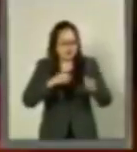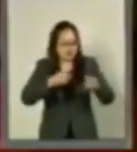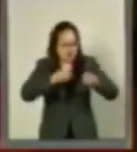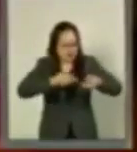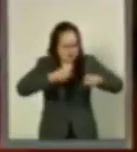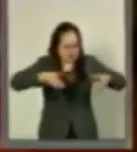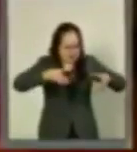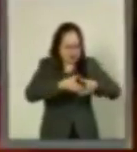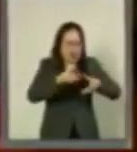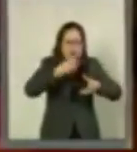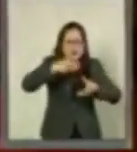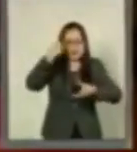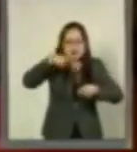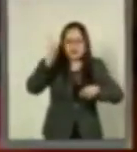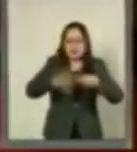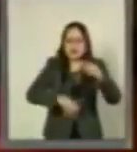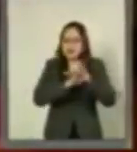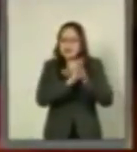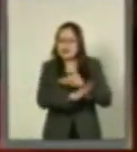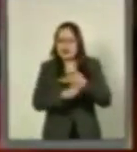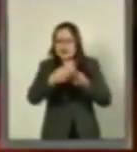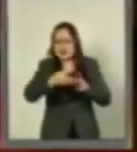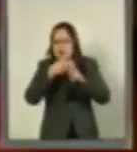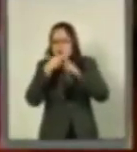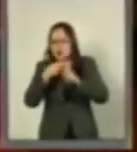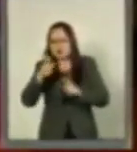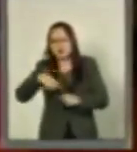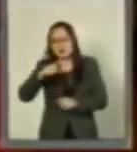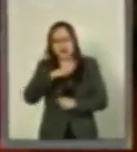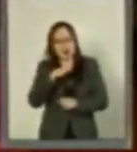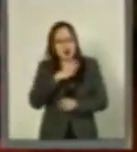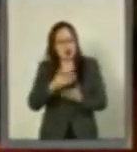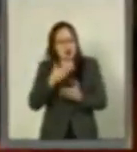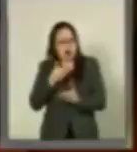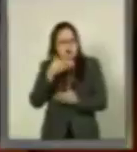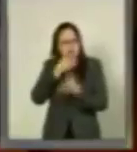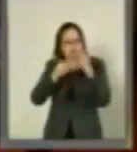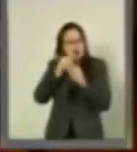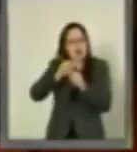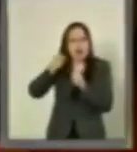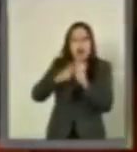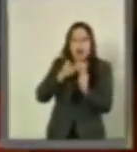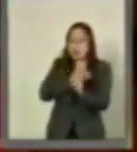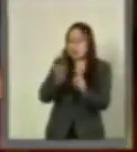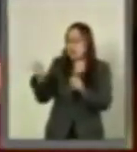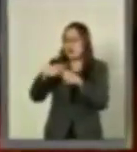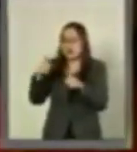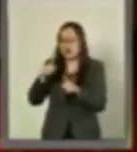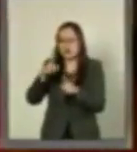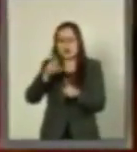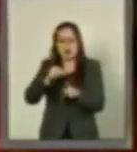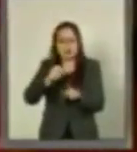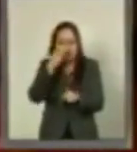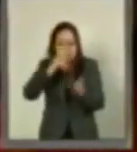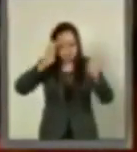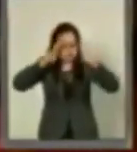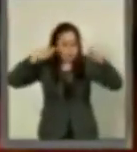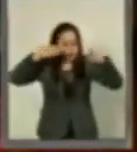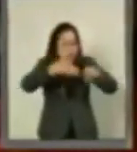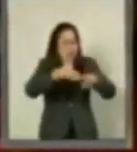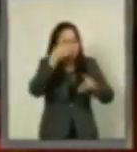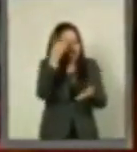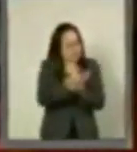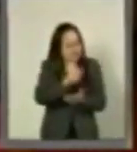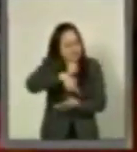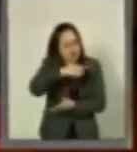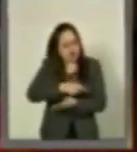agrupaciones. Los que están preparados para combatir el secuestro no pueden estar combatiendo otro tipo de delito. Ese fue un acuerdo nacional que lo hemos venido todos